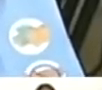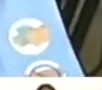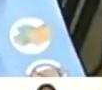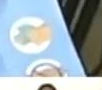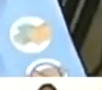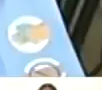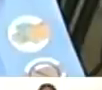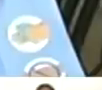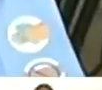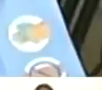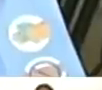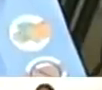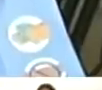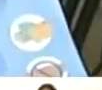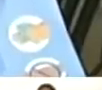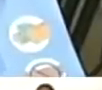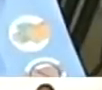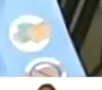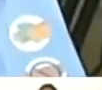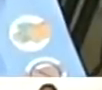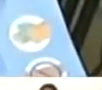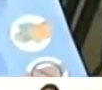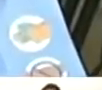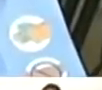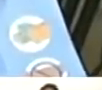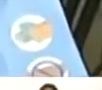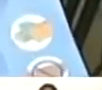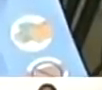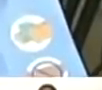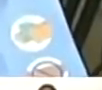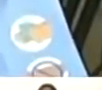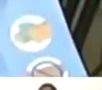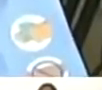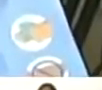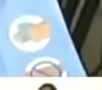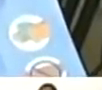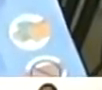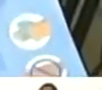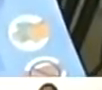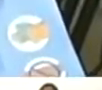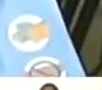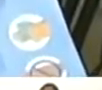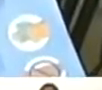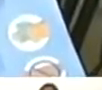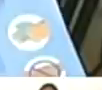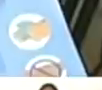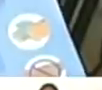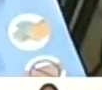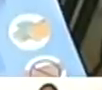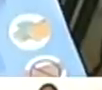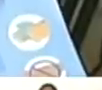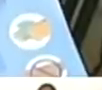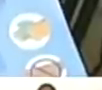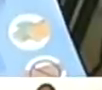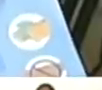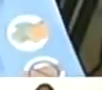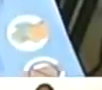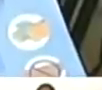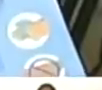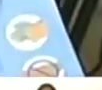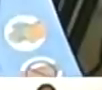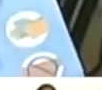otros síntomas. ¿Qué hacer si tiene fiebre, dificultad para respirar o dolor en el tórax? Acude al consultorio popular más cercano